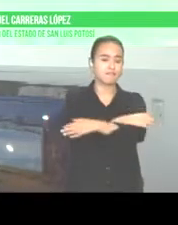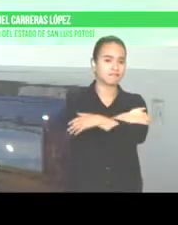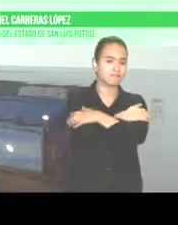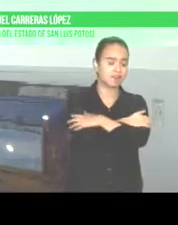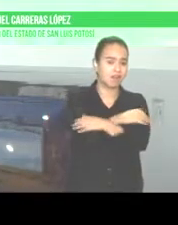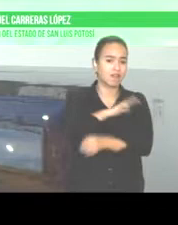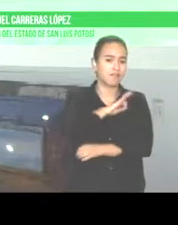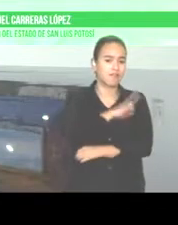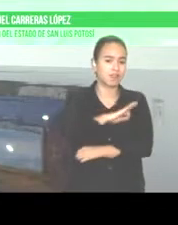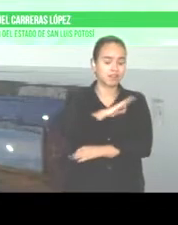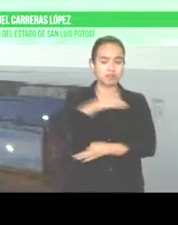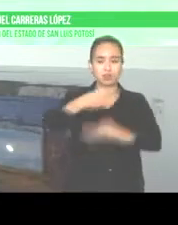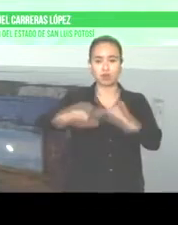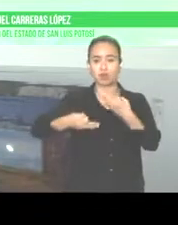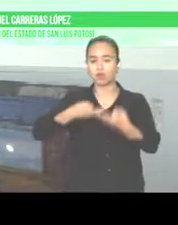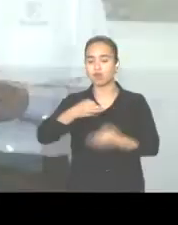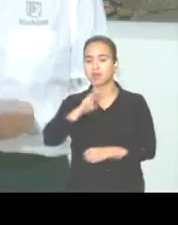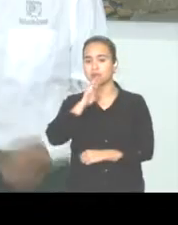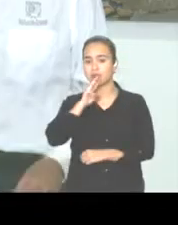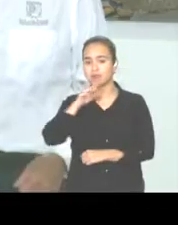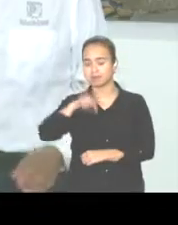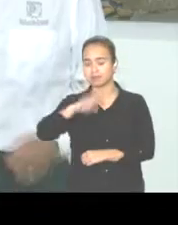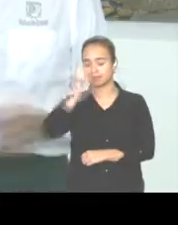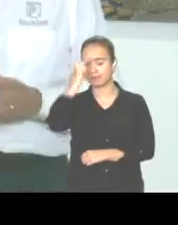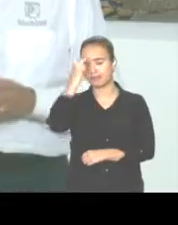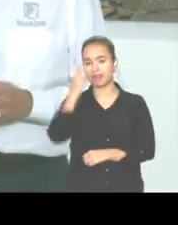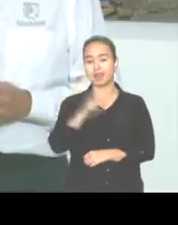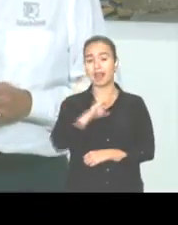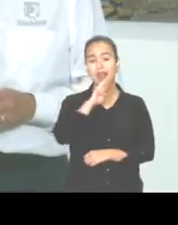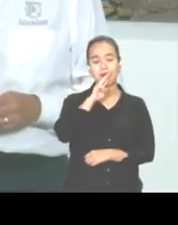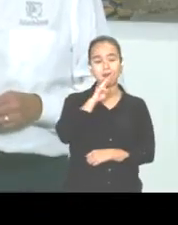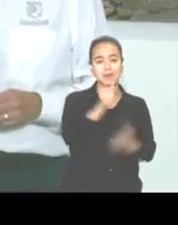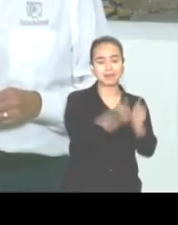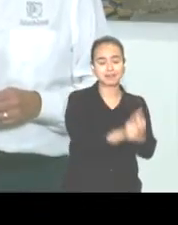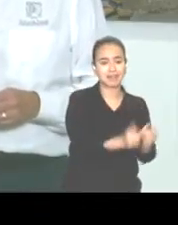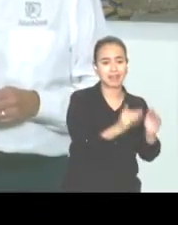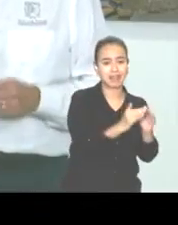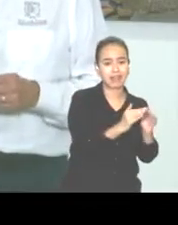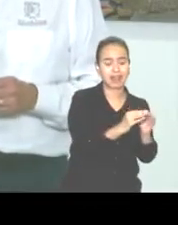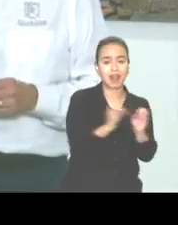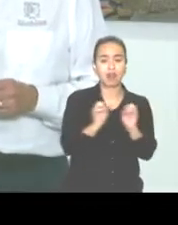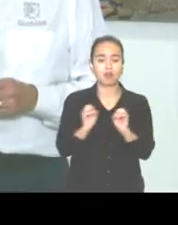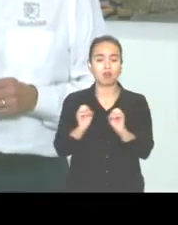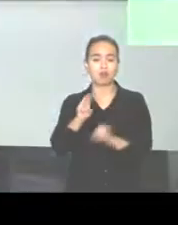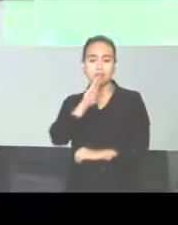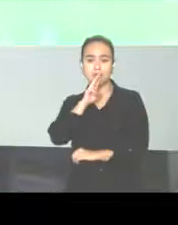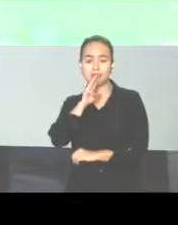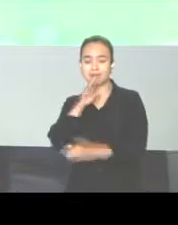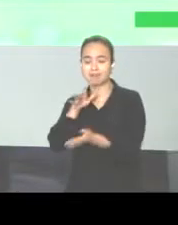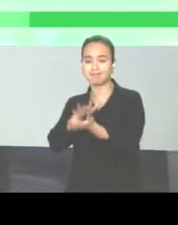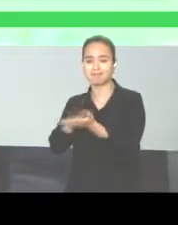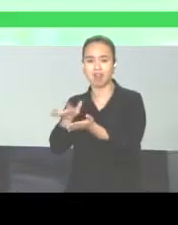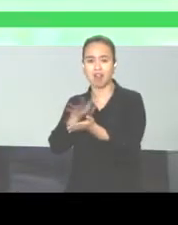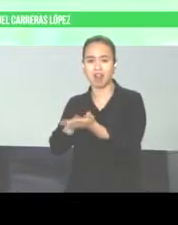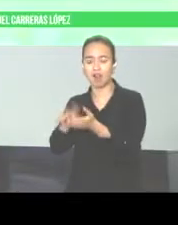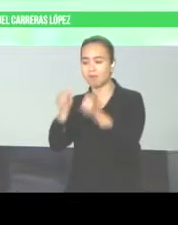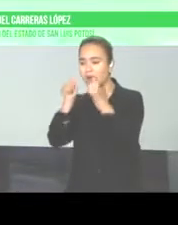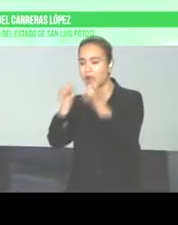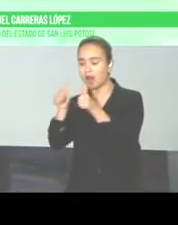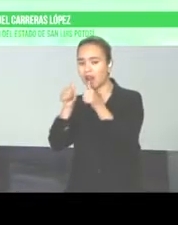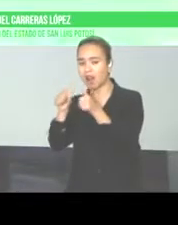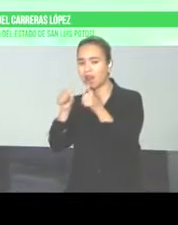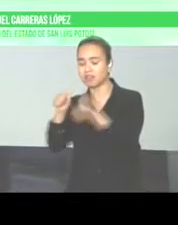felicitación a todas las mamás de San Luis Potosí, a quienes se encuentran en casa y a quienes están ayudándonos en la primera línea de